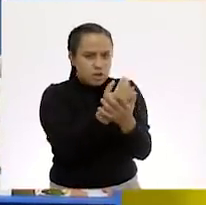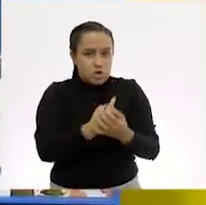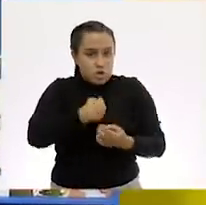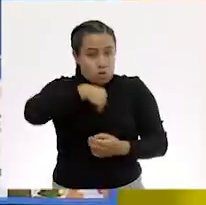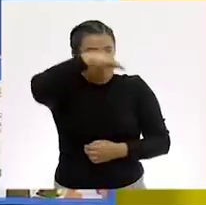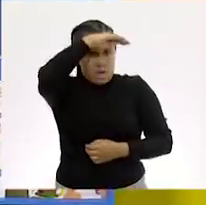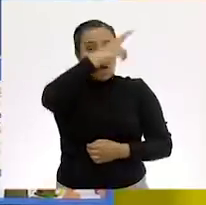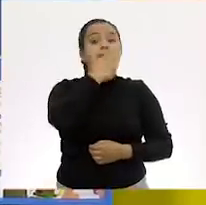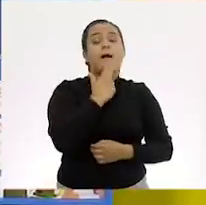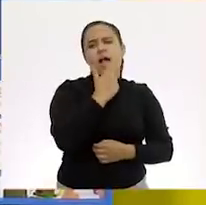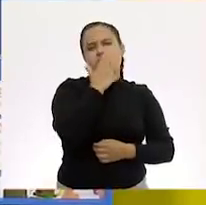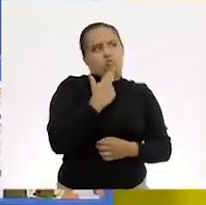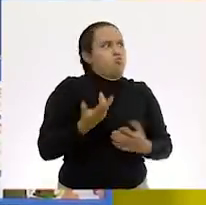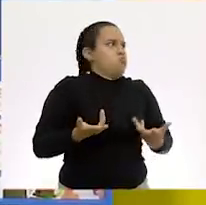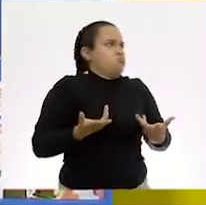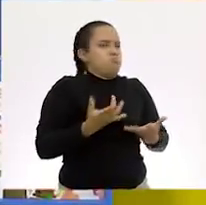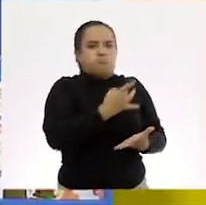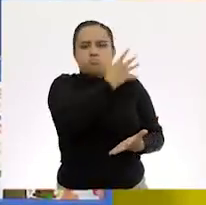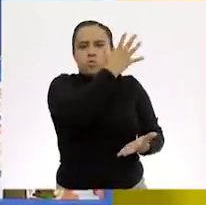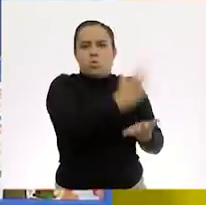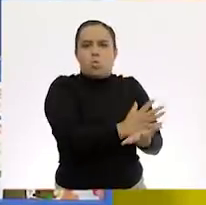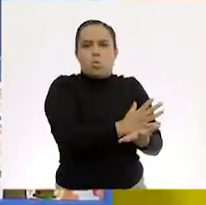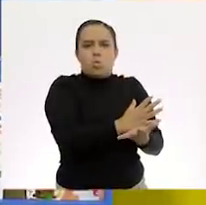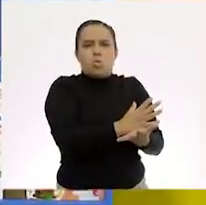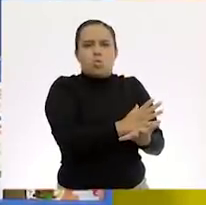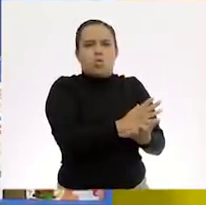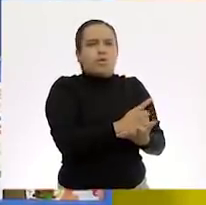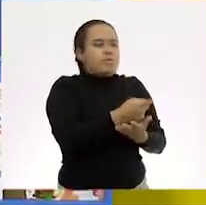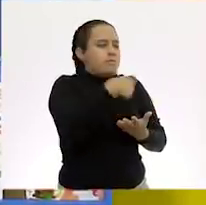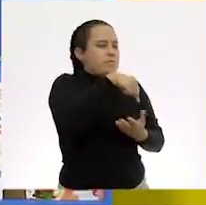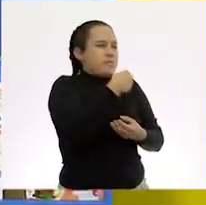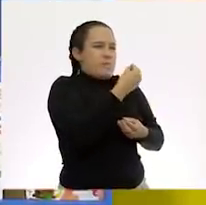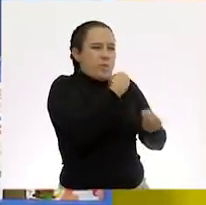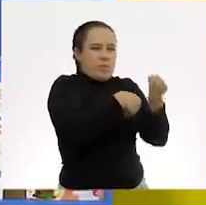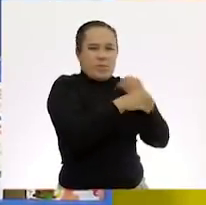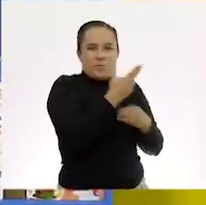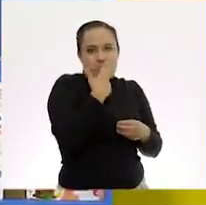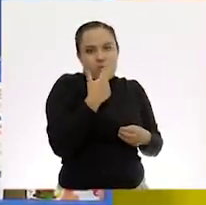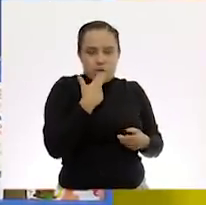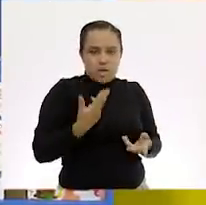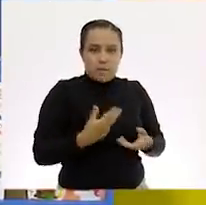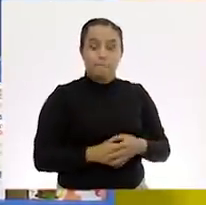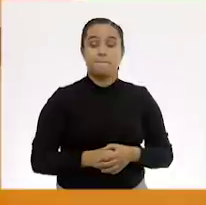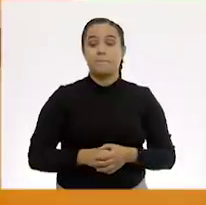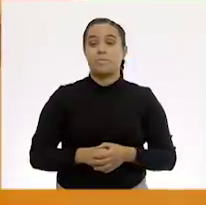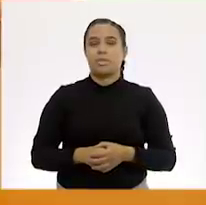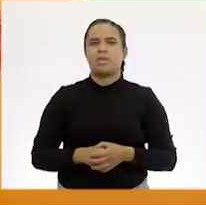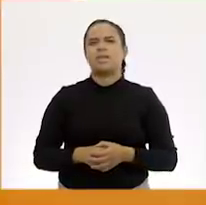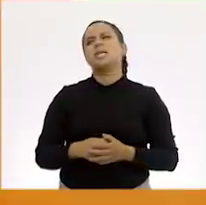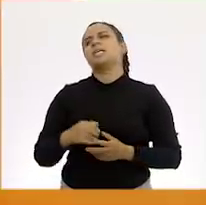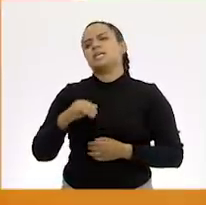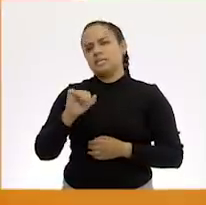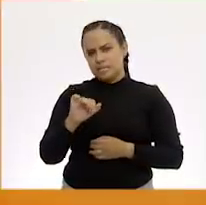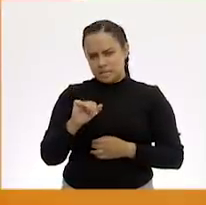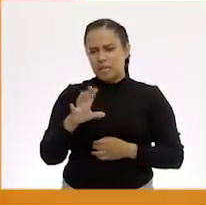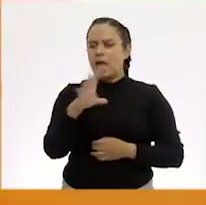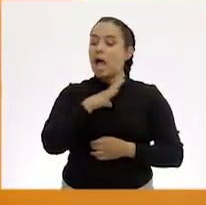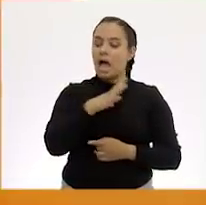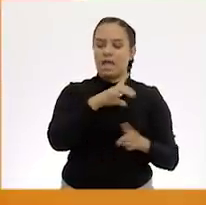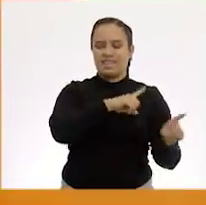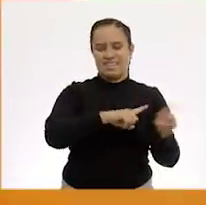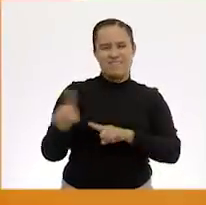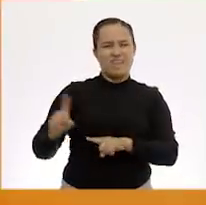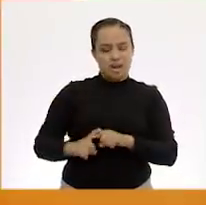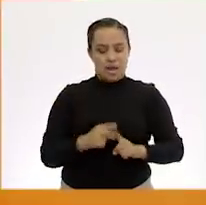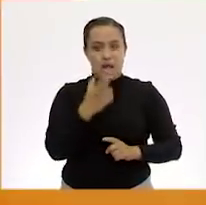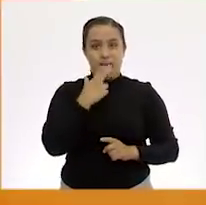que el azúcar es nada más esa que consumimos, ¿no? pues la consumes, hay varios tipos de